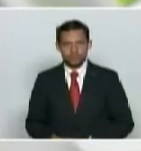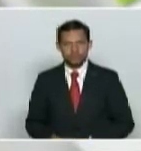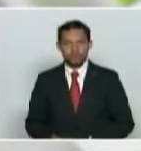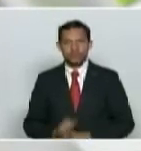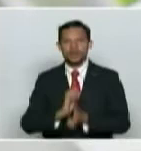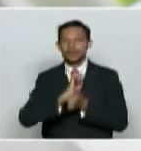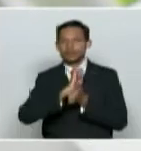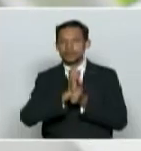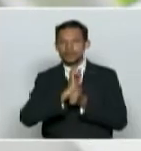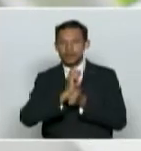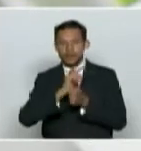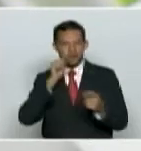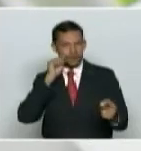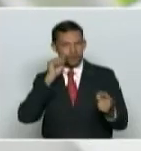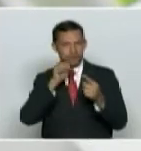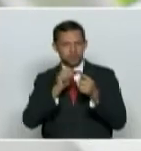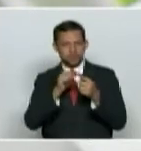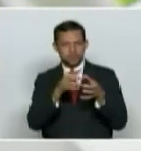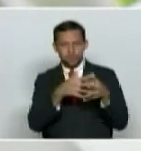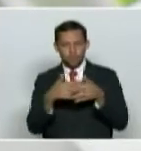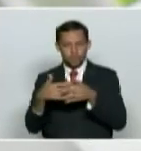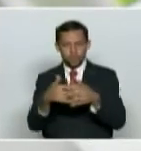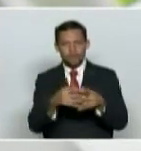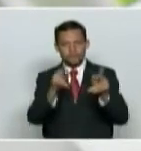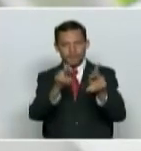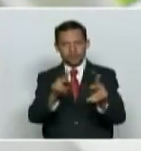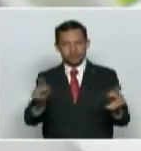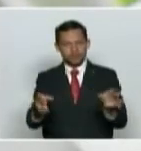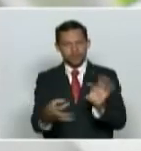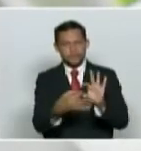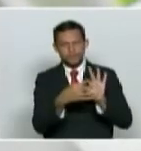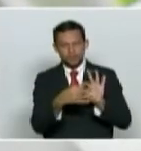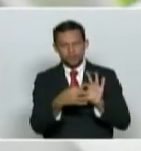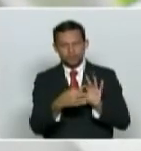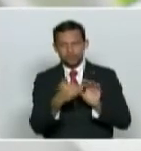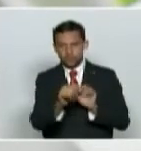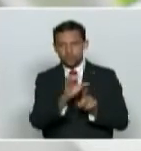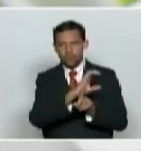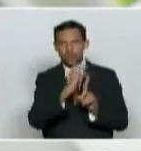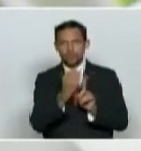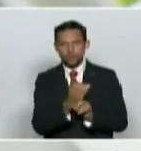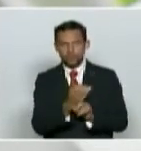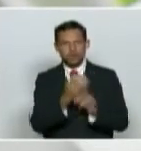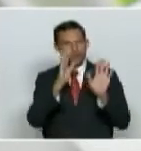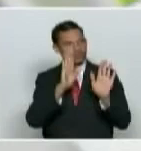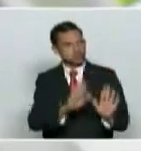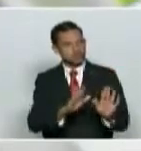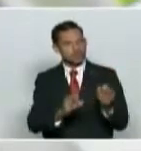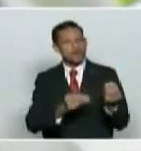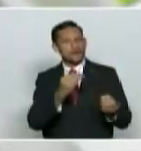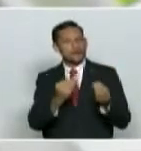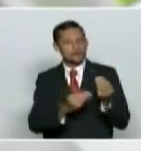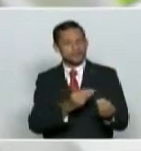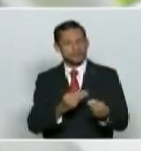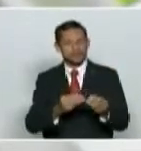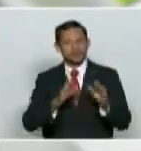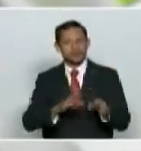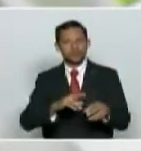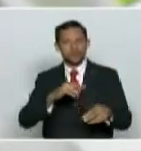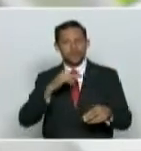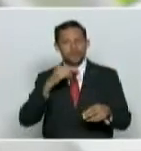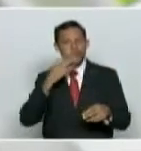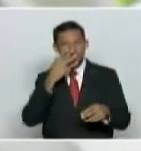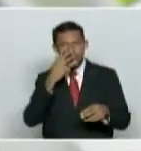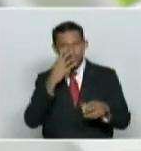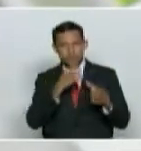Telecafé siempre piensa en generar espacios para todos nuestros televidentes y a su diversidad étnica con programas como Raza Viva,